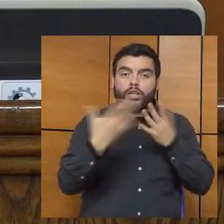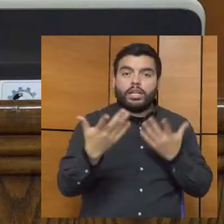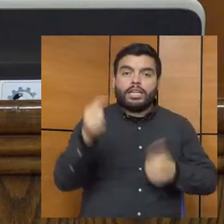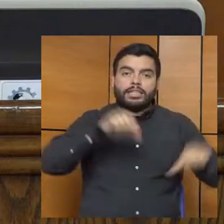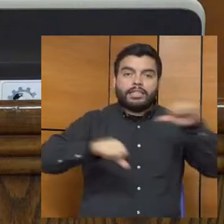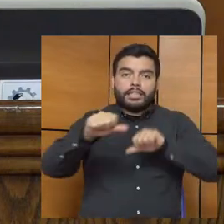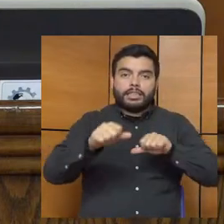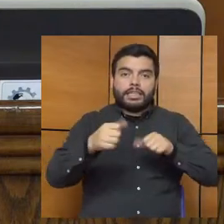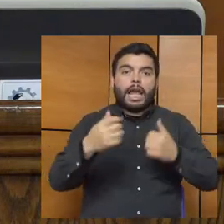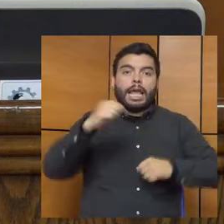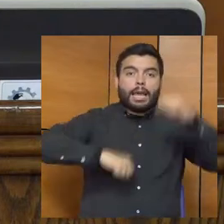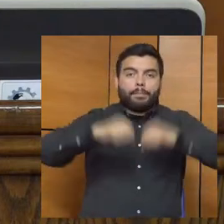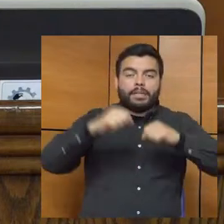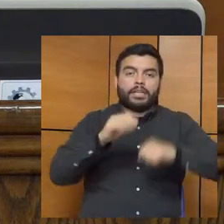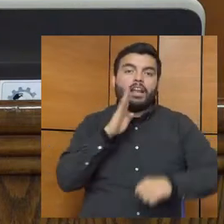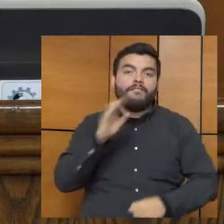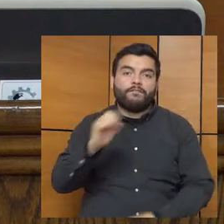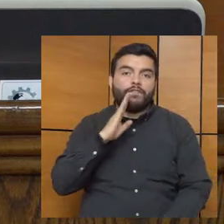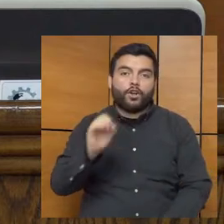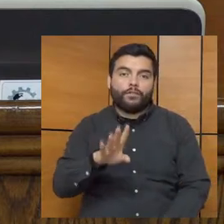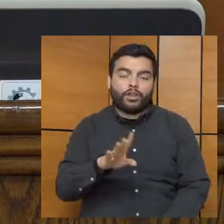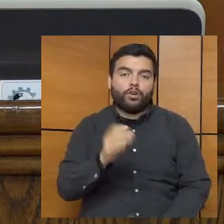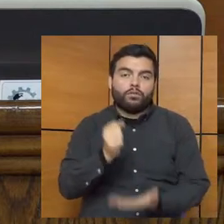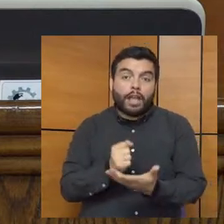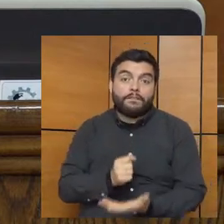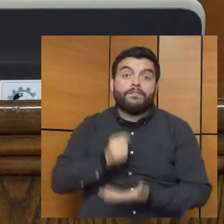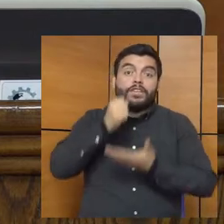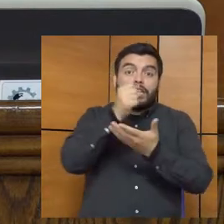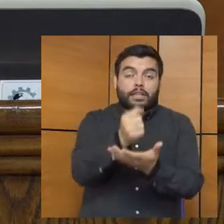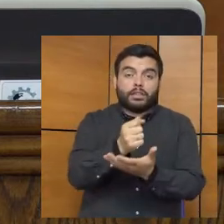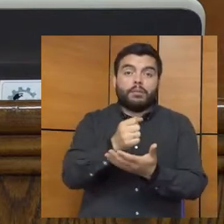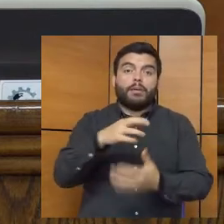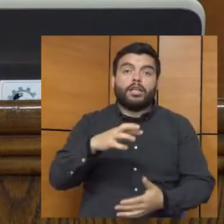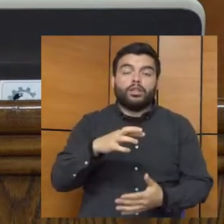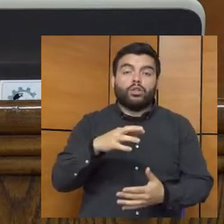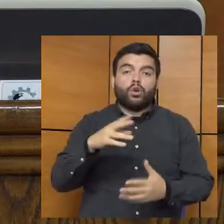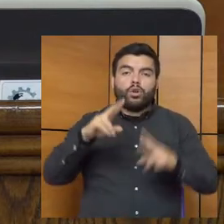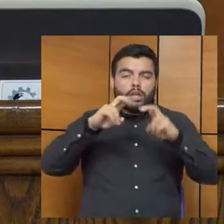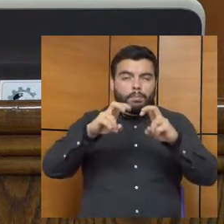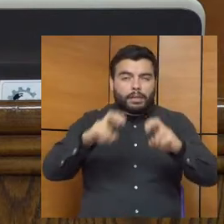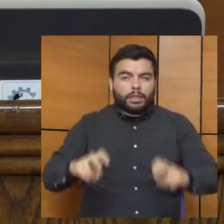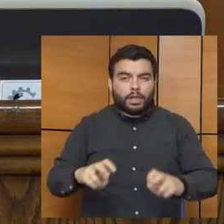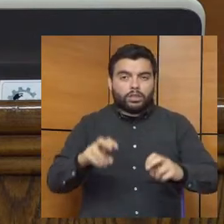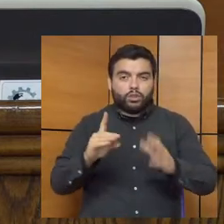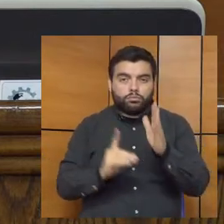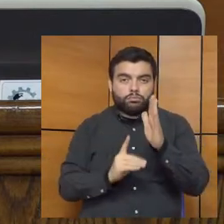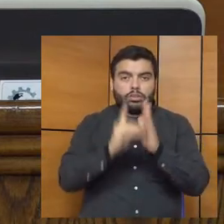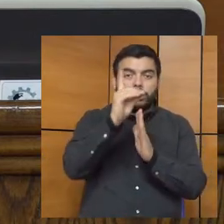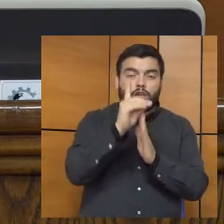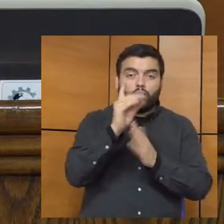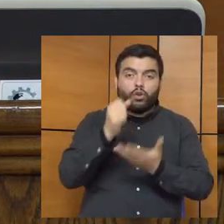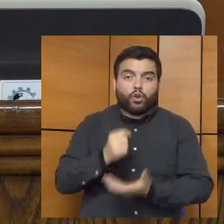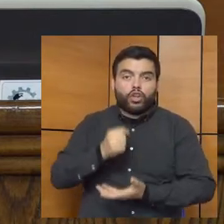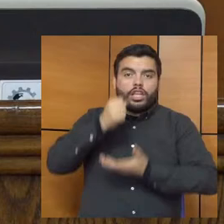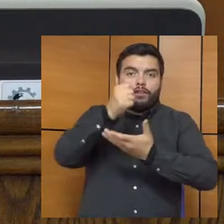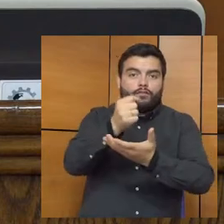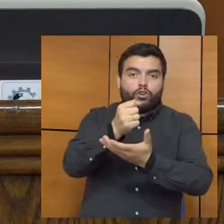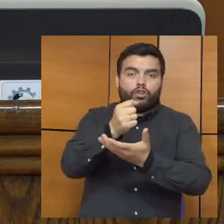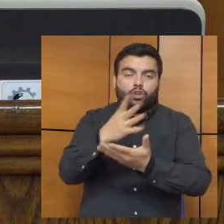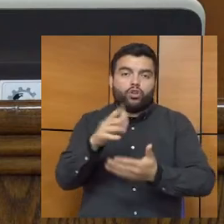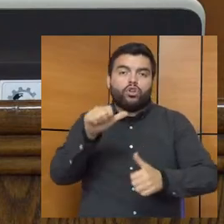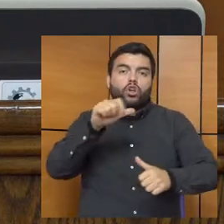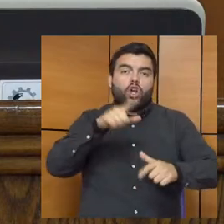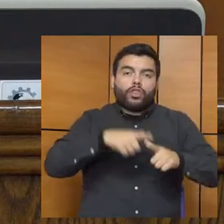de la Universidad del Biobío, que cuenta con el financiamiento de la Agencia Nacional de Investigación y Desarrollo ANIT y el Fondo Nacional de Desarrollo